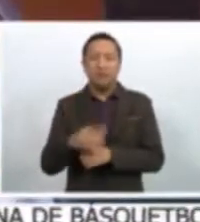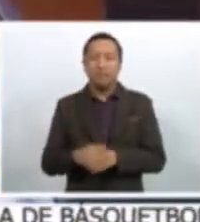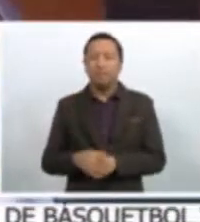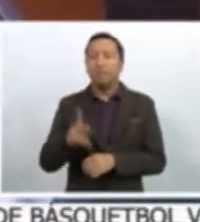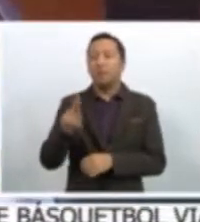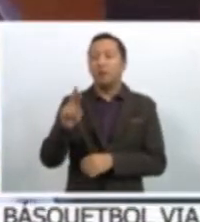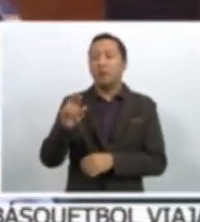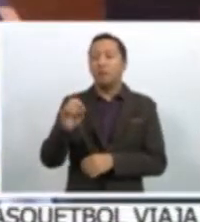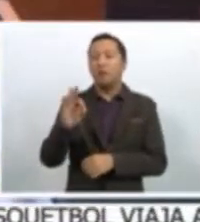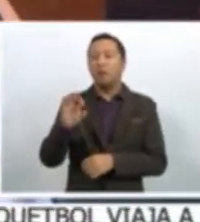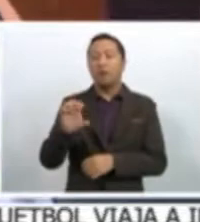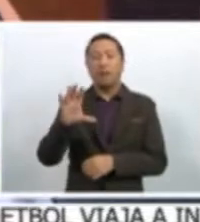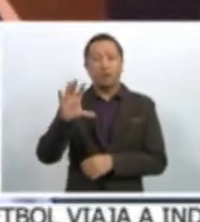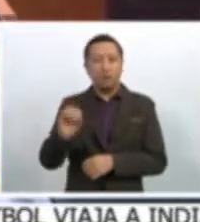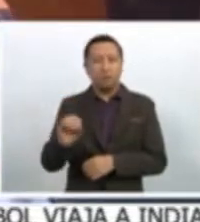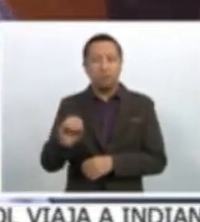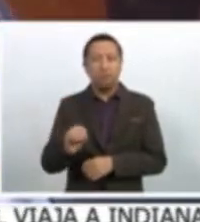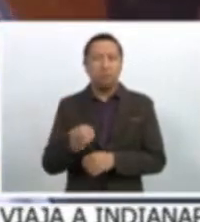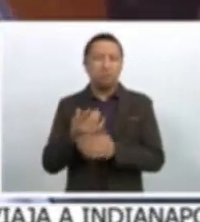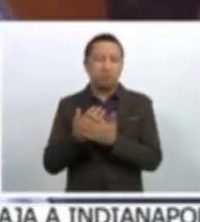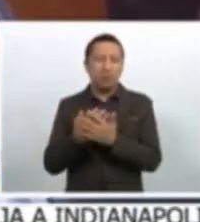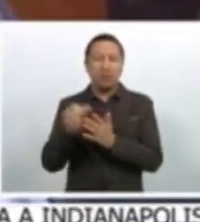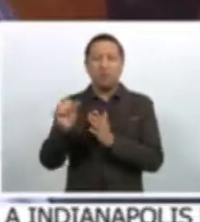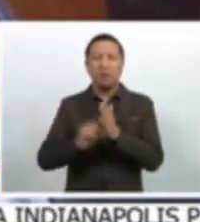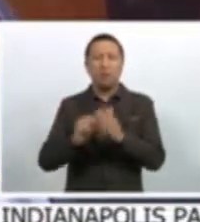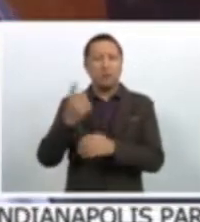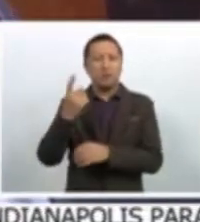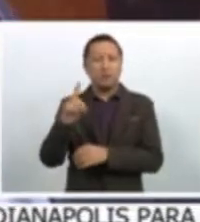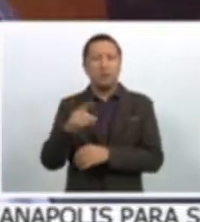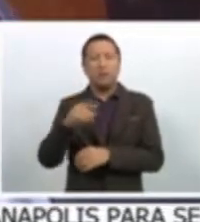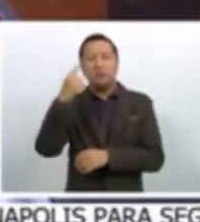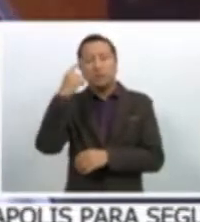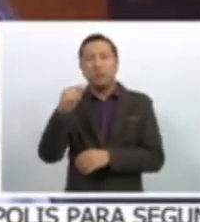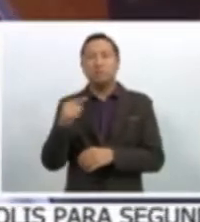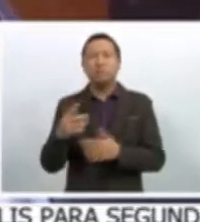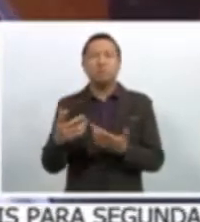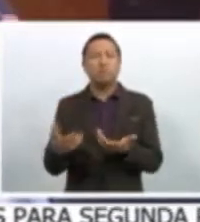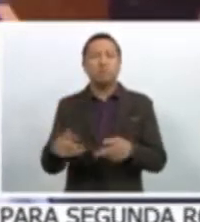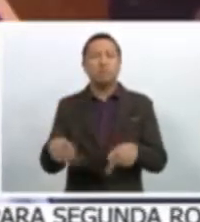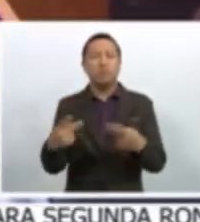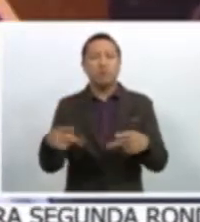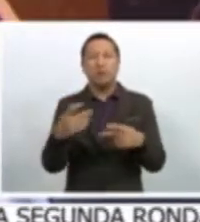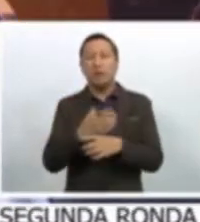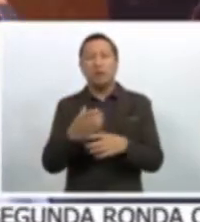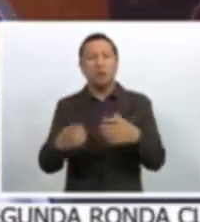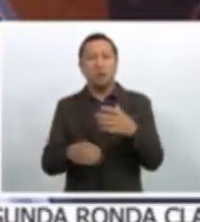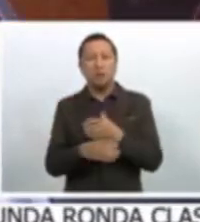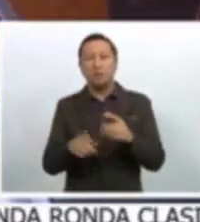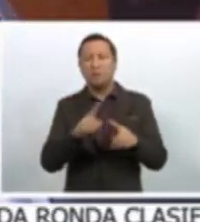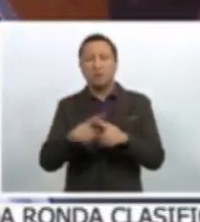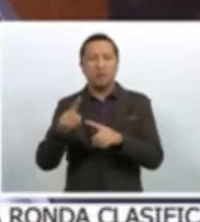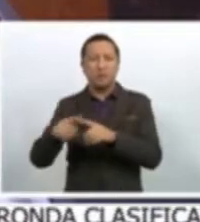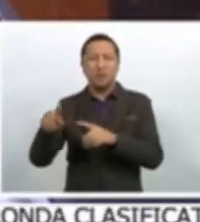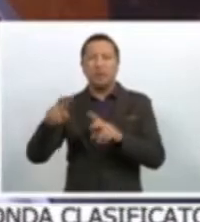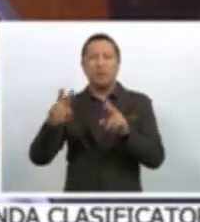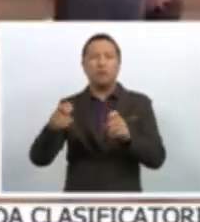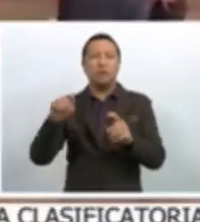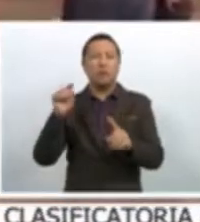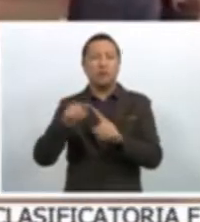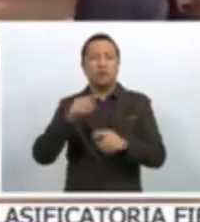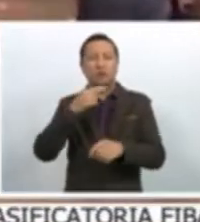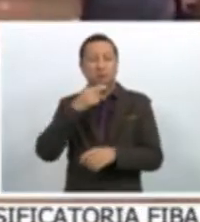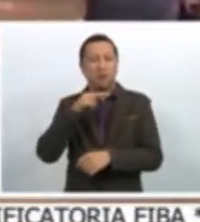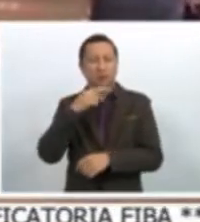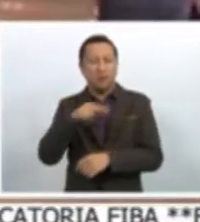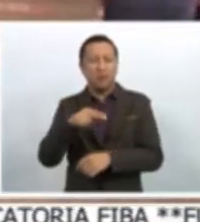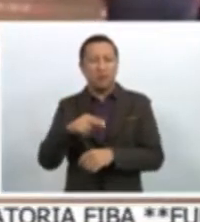su primer operativo decembrino con motivo de las ventas de artículos alusivos a las fiestas navideñas. El segundo operativo sería a partir del 20 de ese